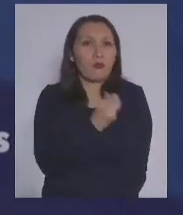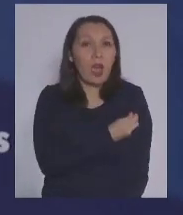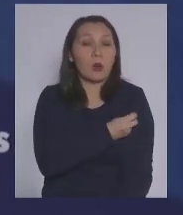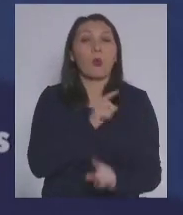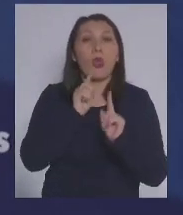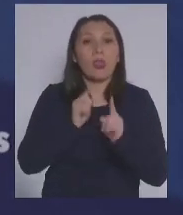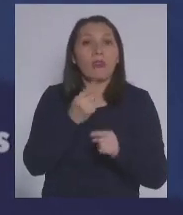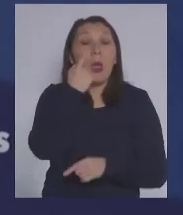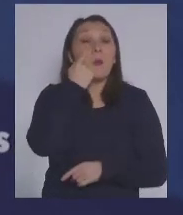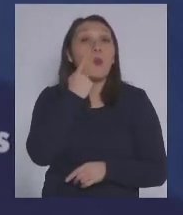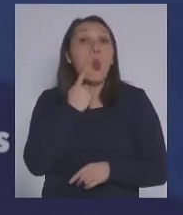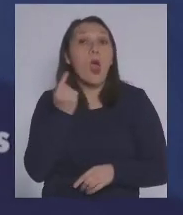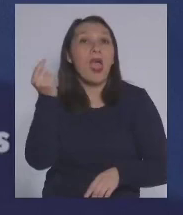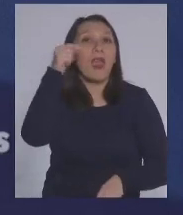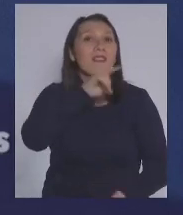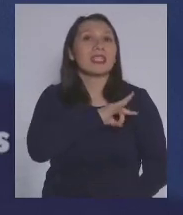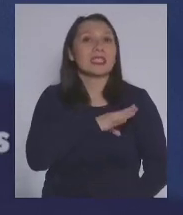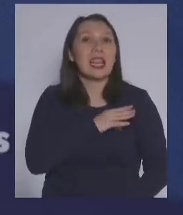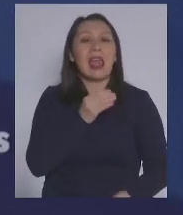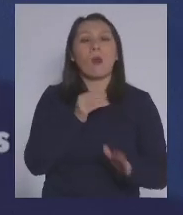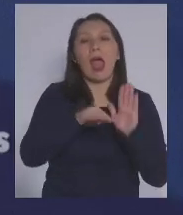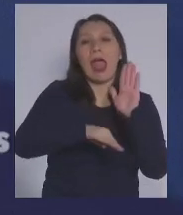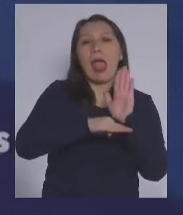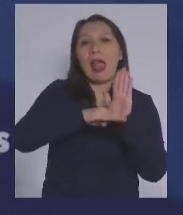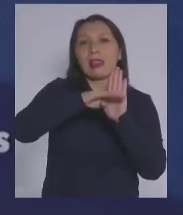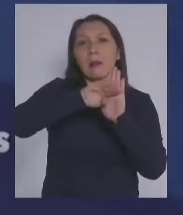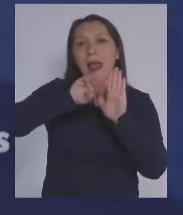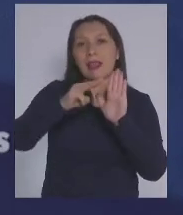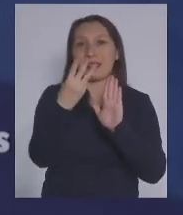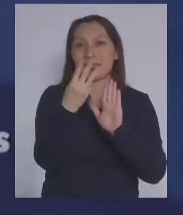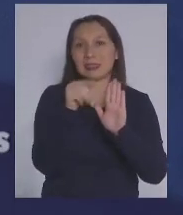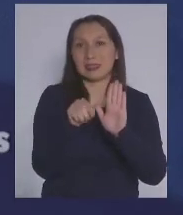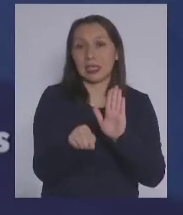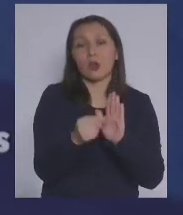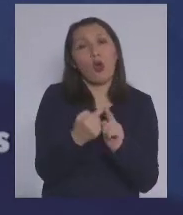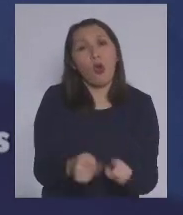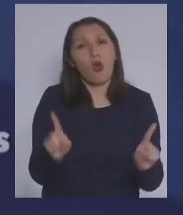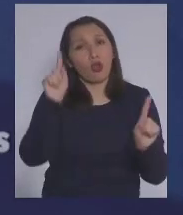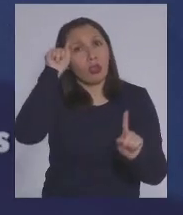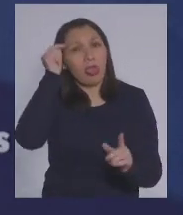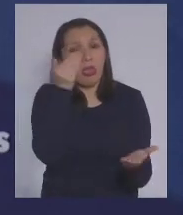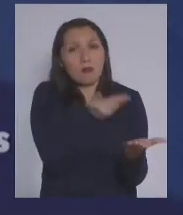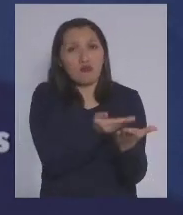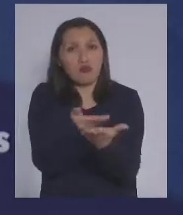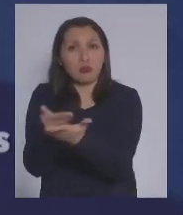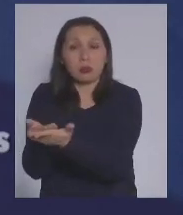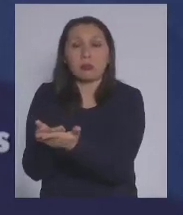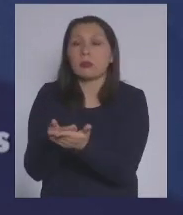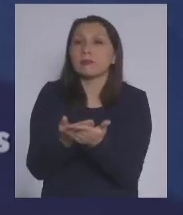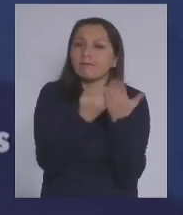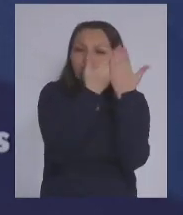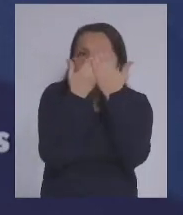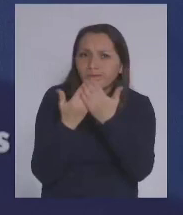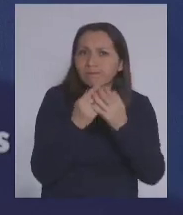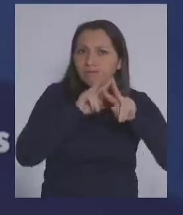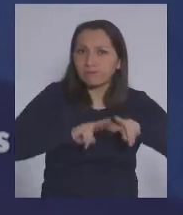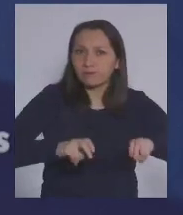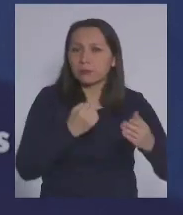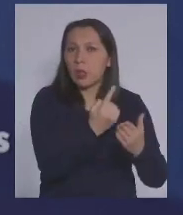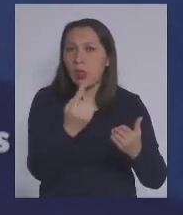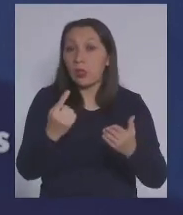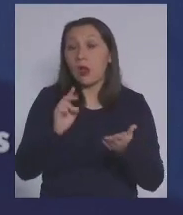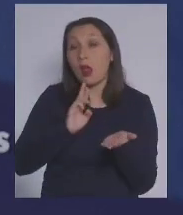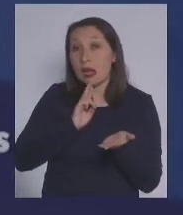debería ser probada en chile en fase 3 pero también hay otras propuestas que tenemos que analizar esa